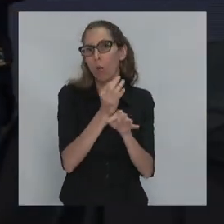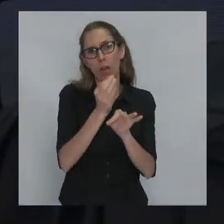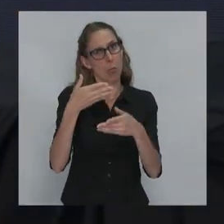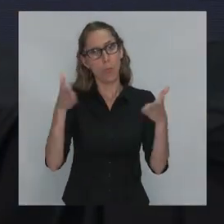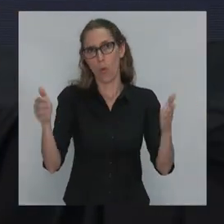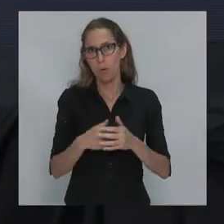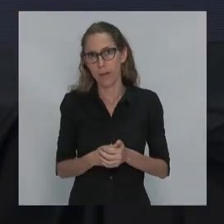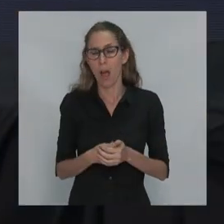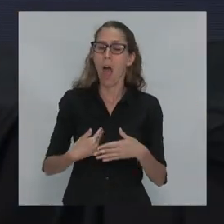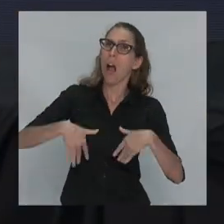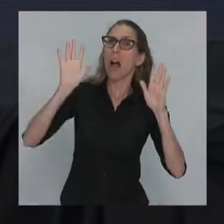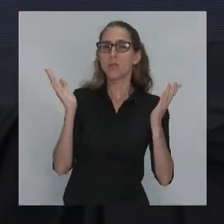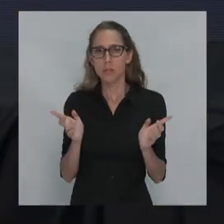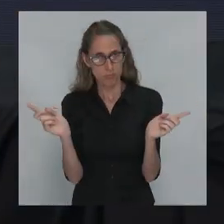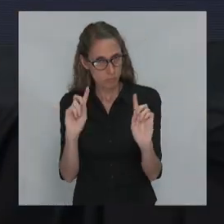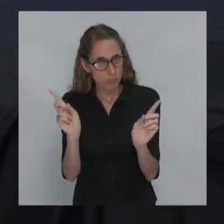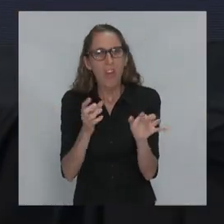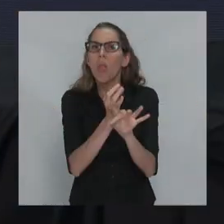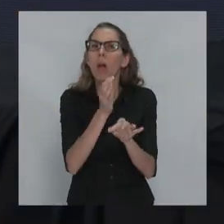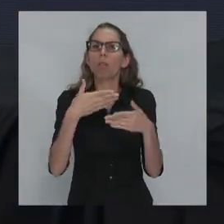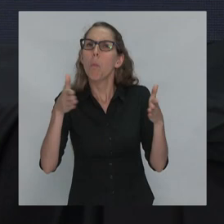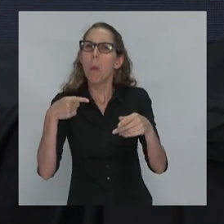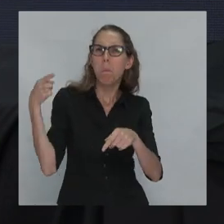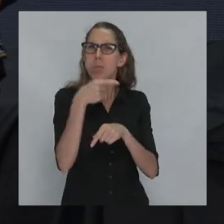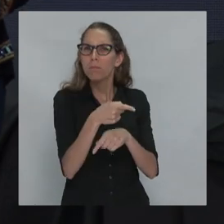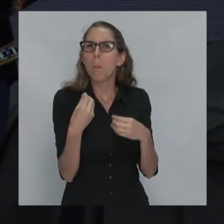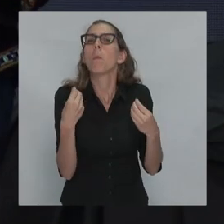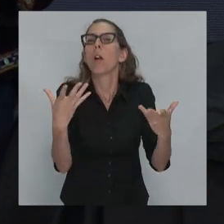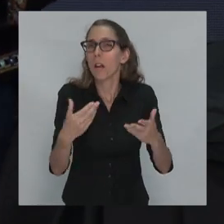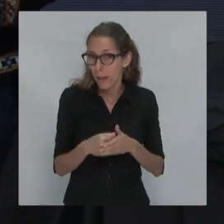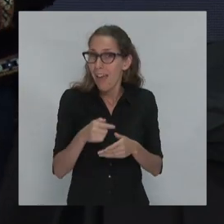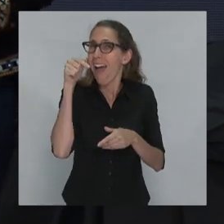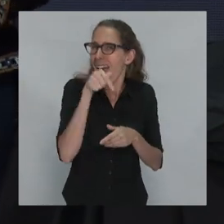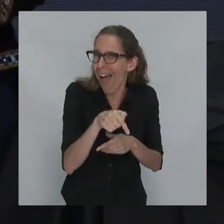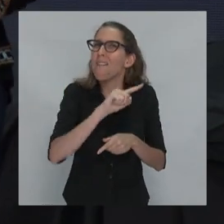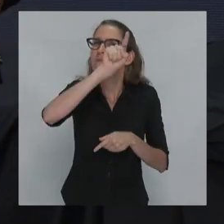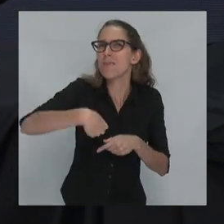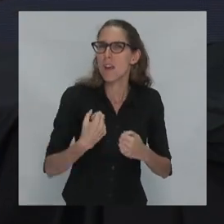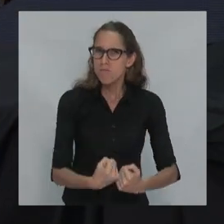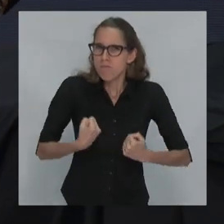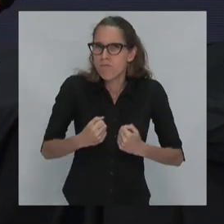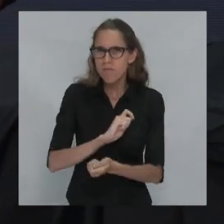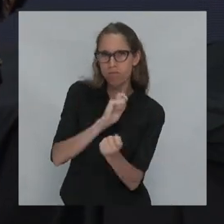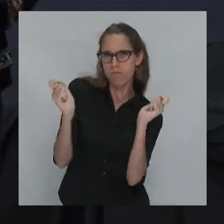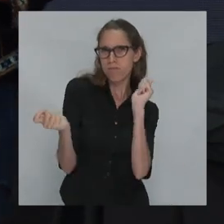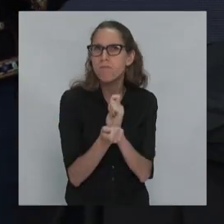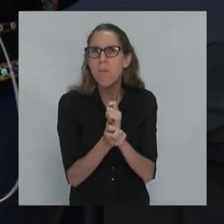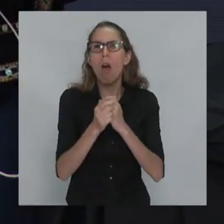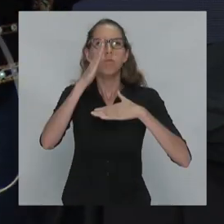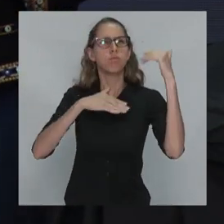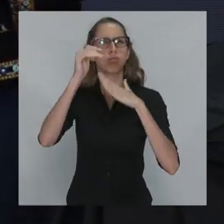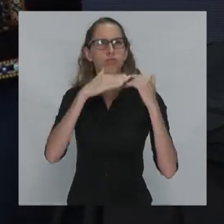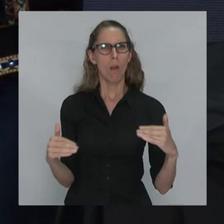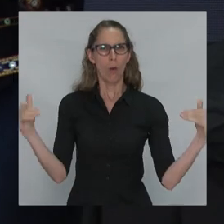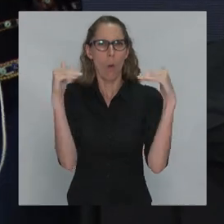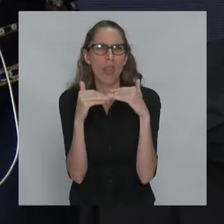no es por casualidad esto, lo es porque la educación pública tiene la potencia transformadora de la construcción de la igualdad, de